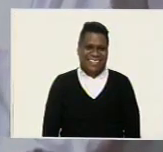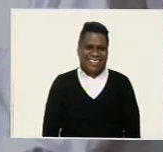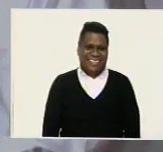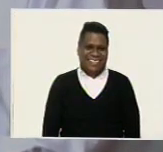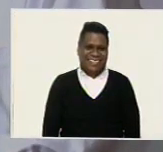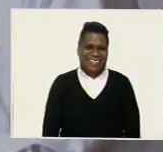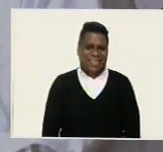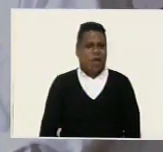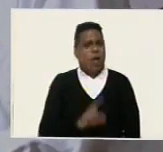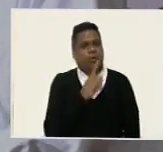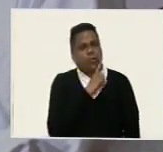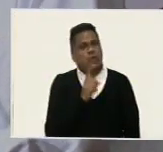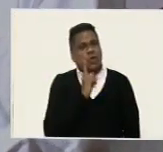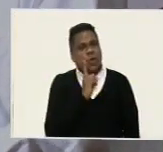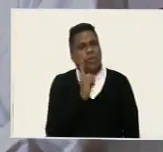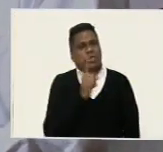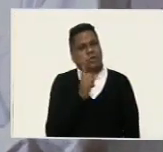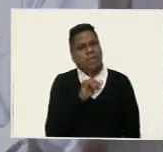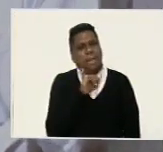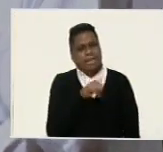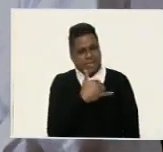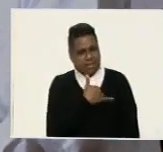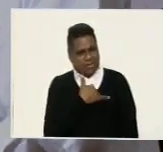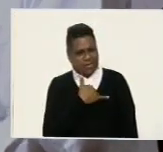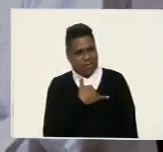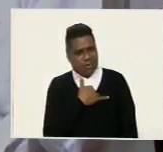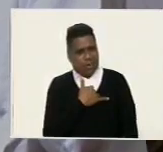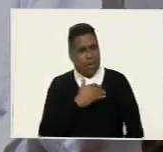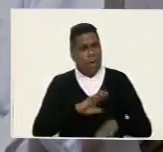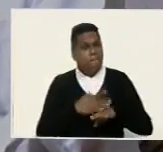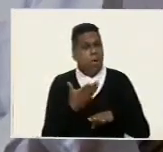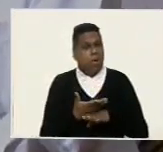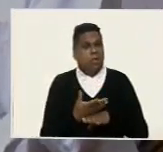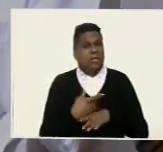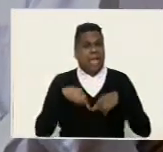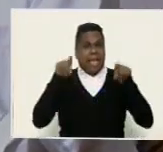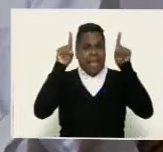con otros nombres que no eran el suyo, porque el enemigo podía descubrir